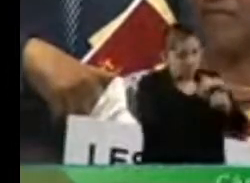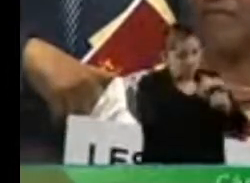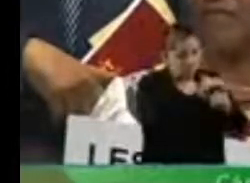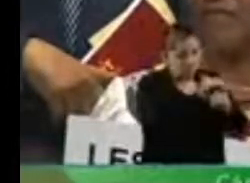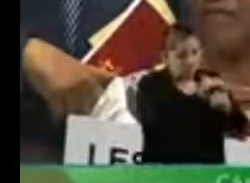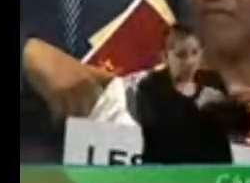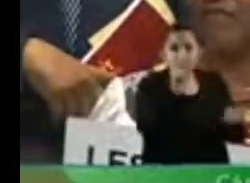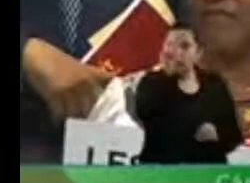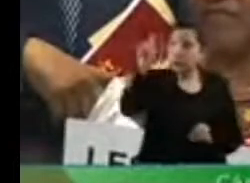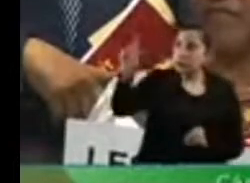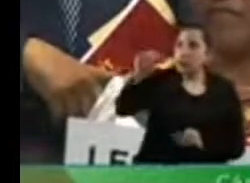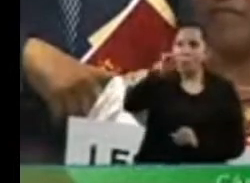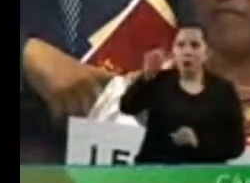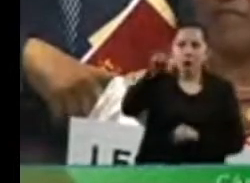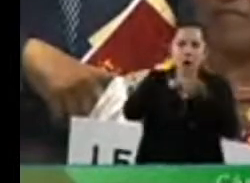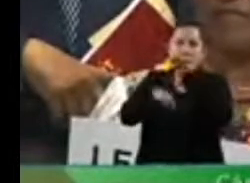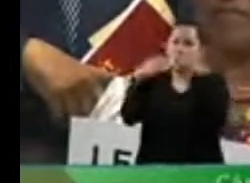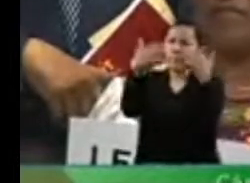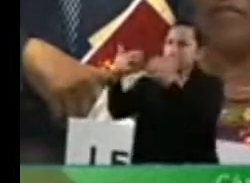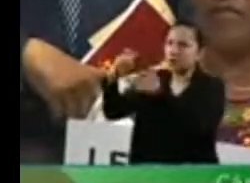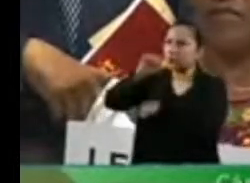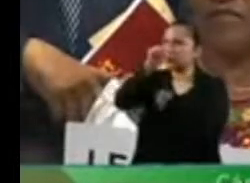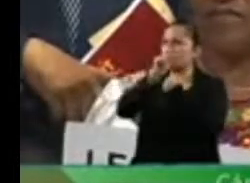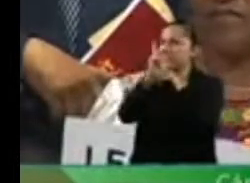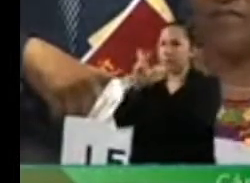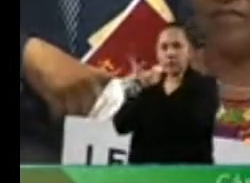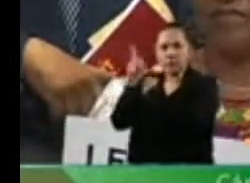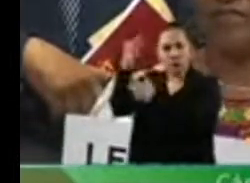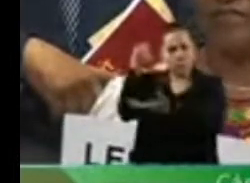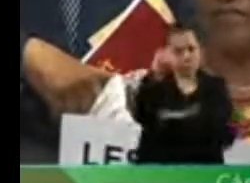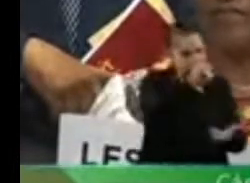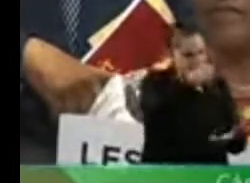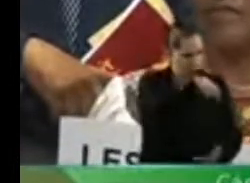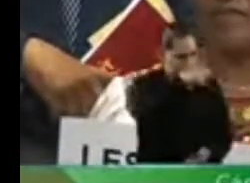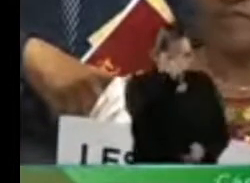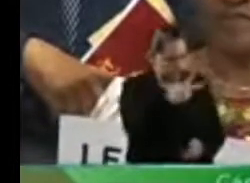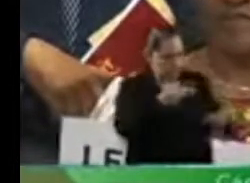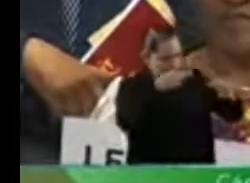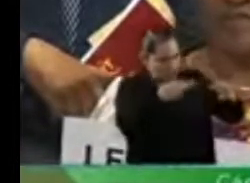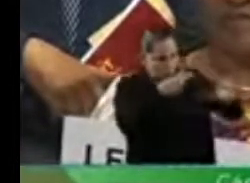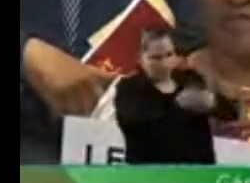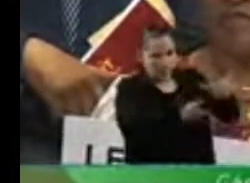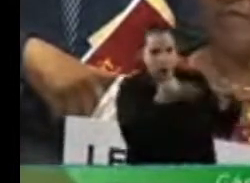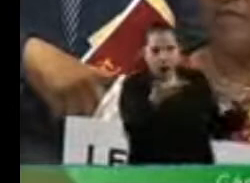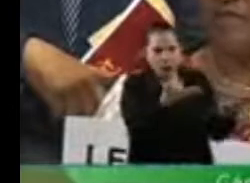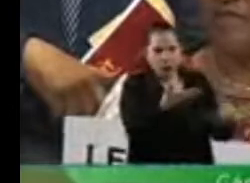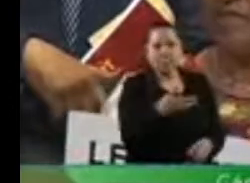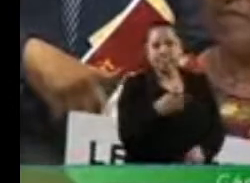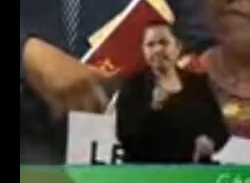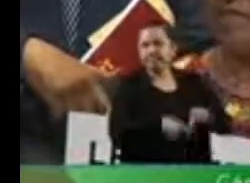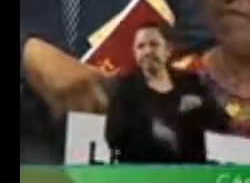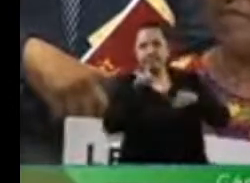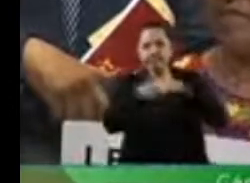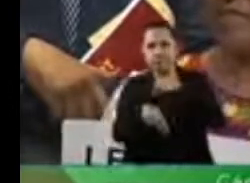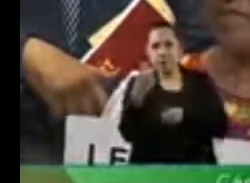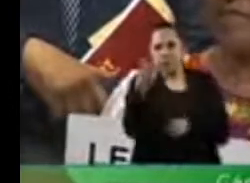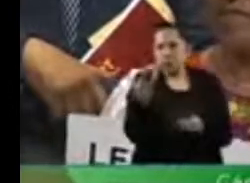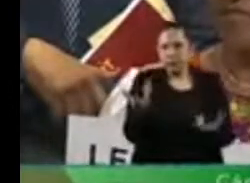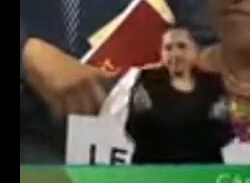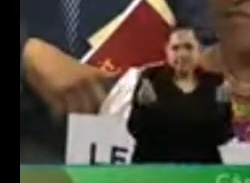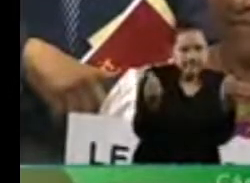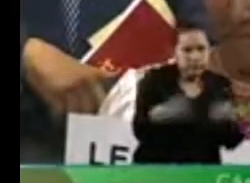diéramos ese paso que están provocándonos para que se realizara. y además quisieran entregarle a las empresas privadas